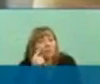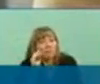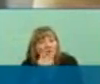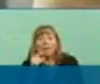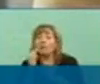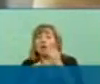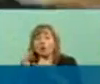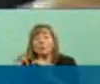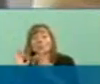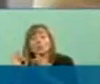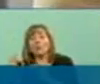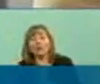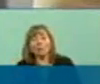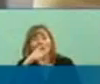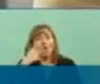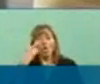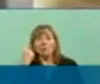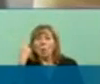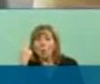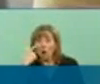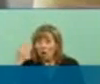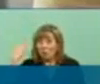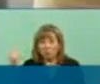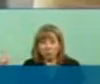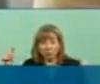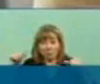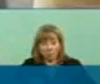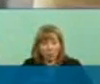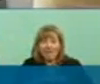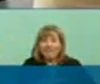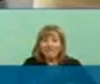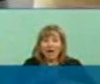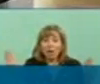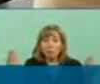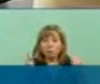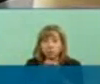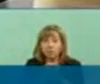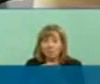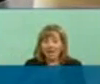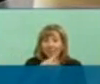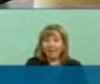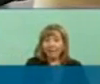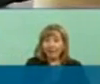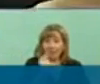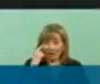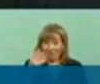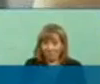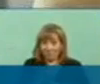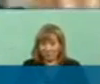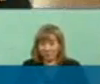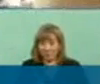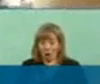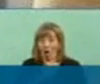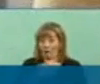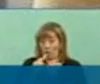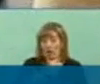información lo que iba a ser en el 2001, cuando los bancos cerraron las puertas y no le devolvían la plata a la gente por indicación del